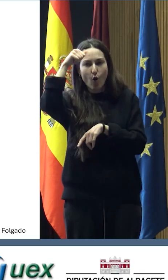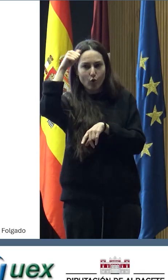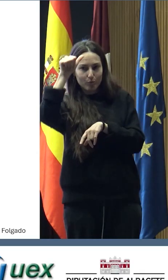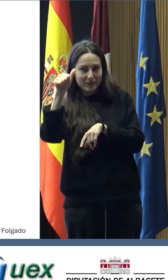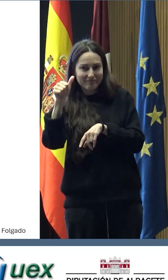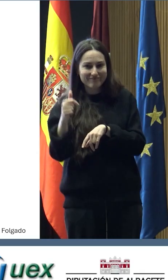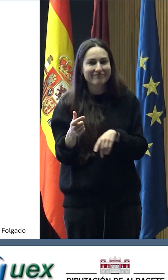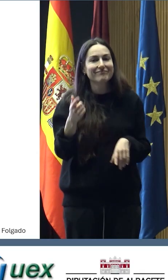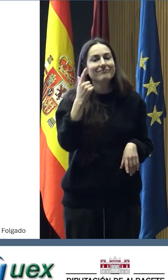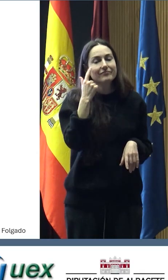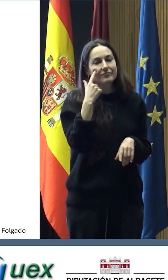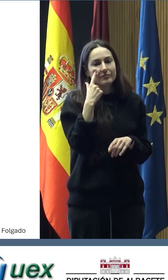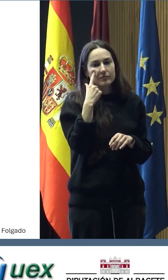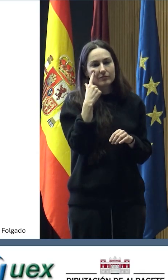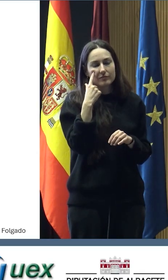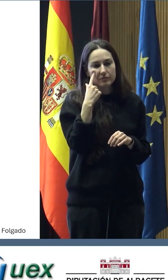para